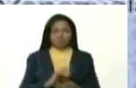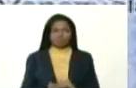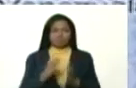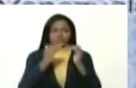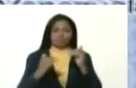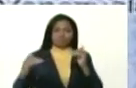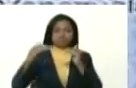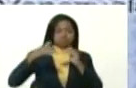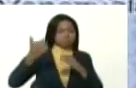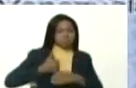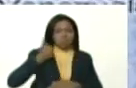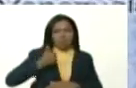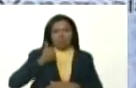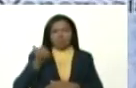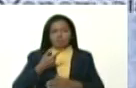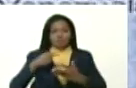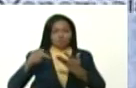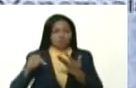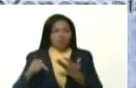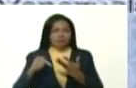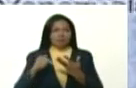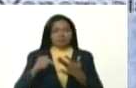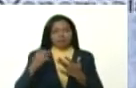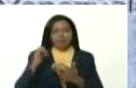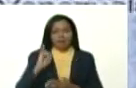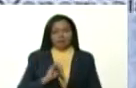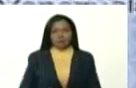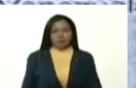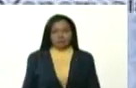superar cualquier circunstancia, cualquier